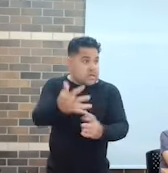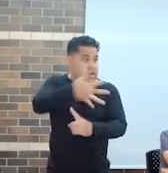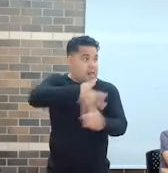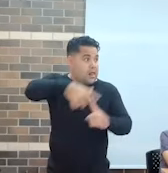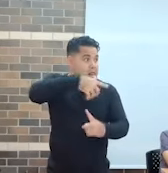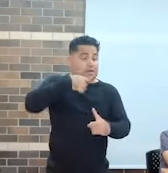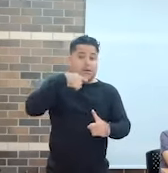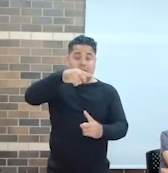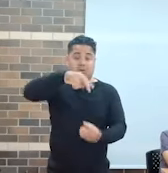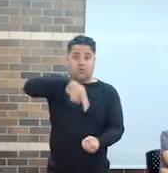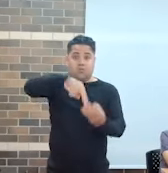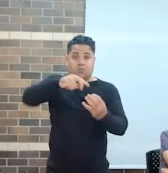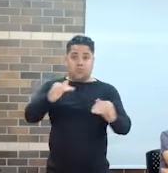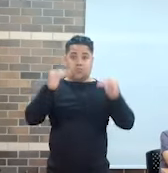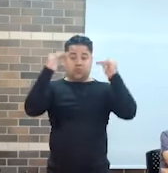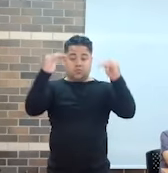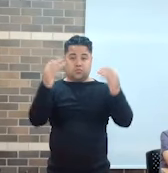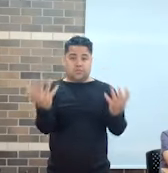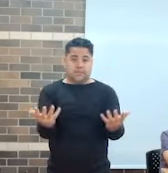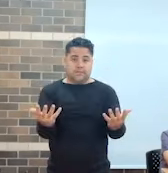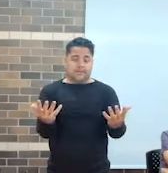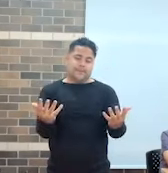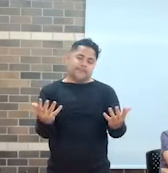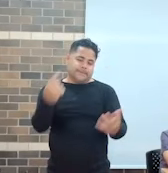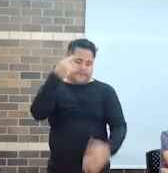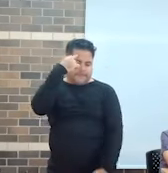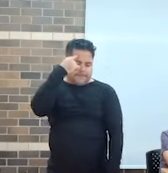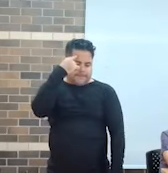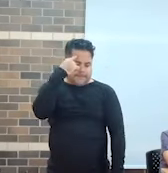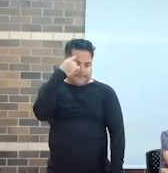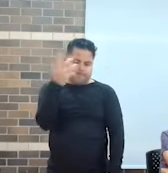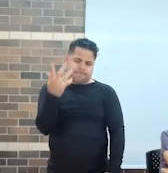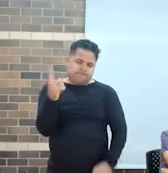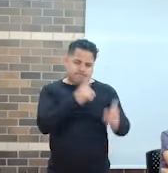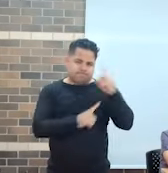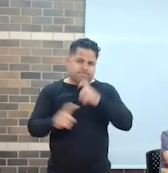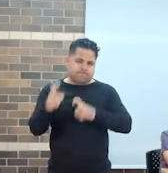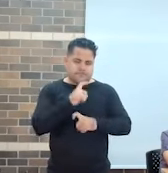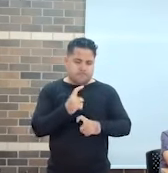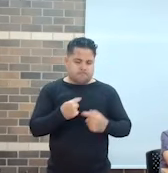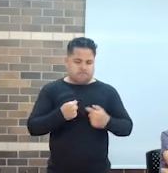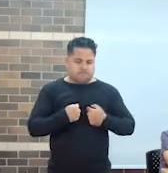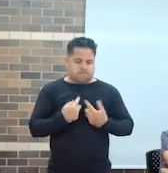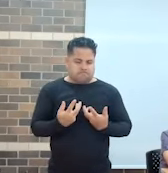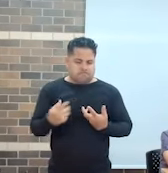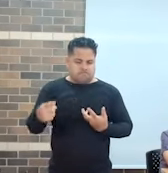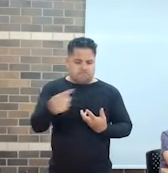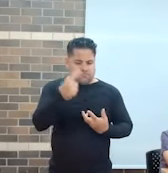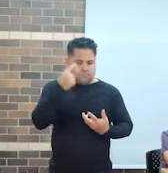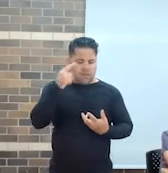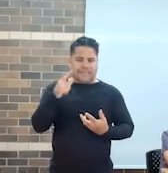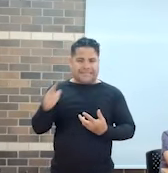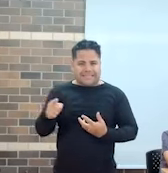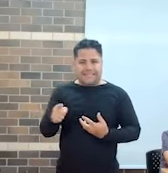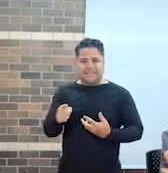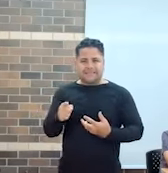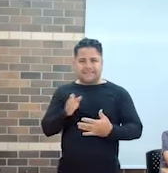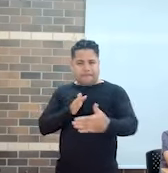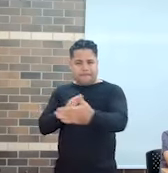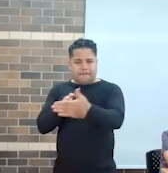educación superior, ¿cuál podría ser esa manera para por lo menos disminuir este tipo